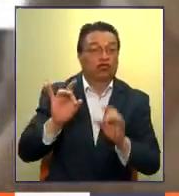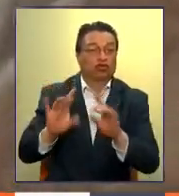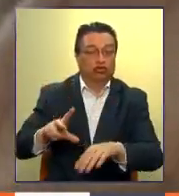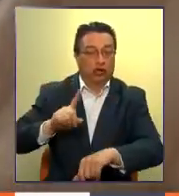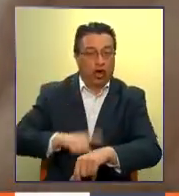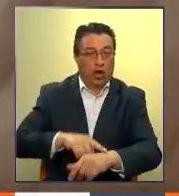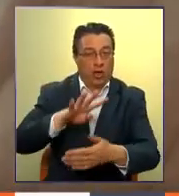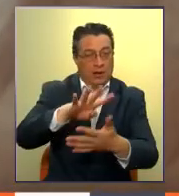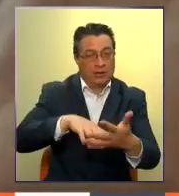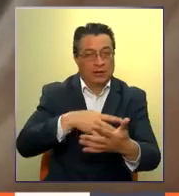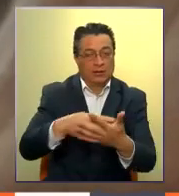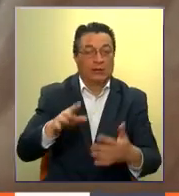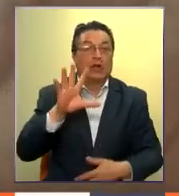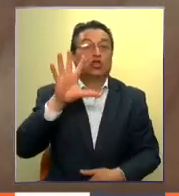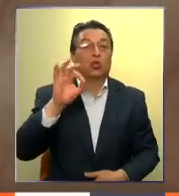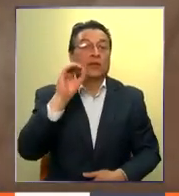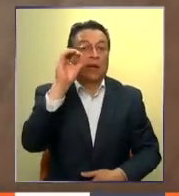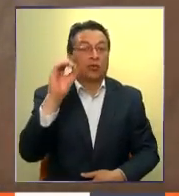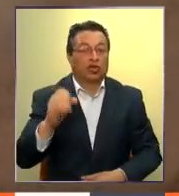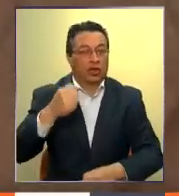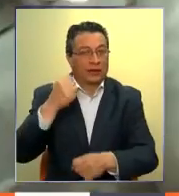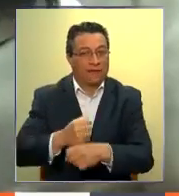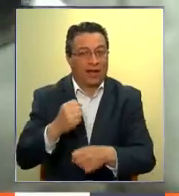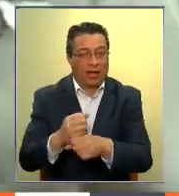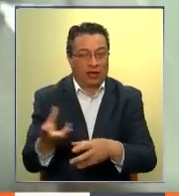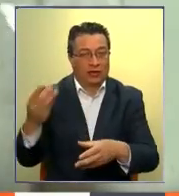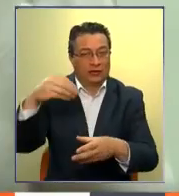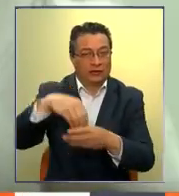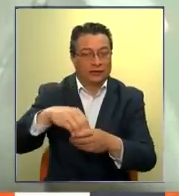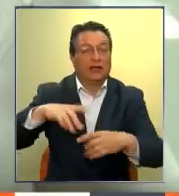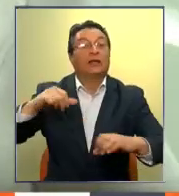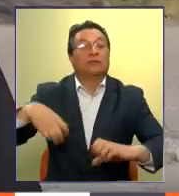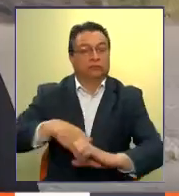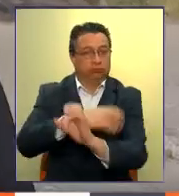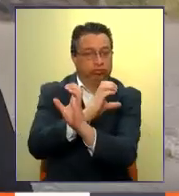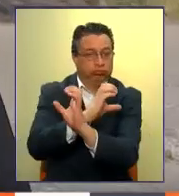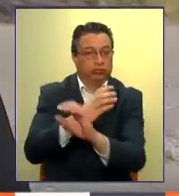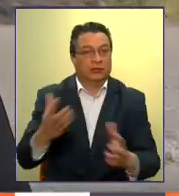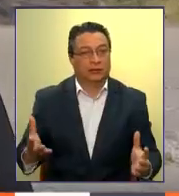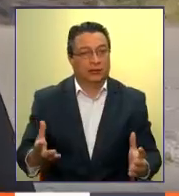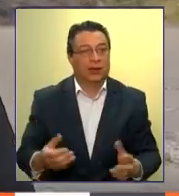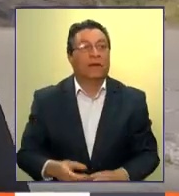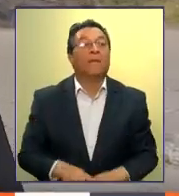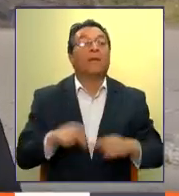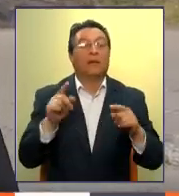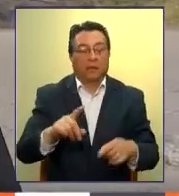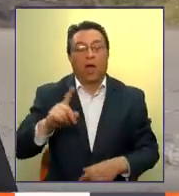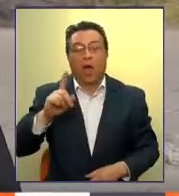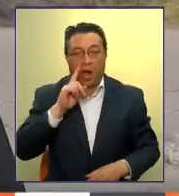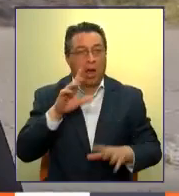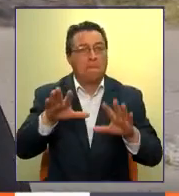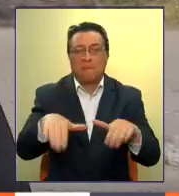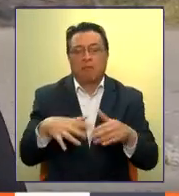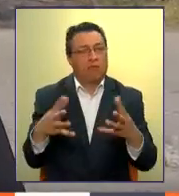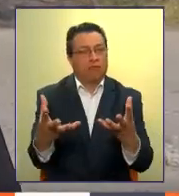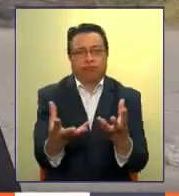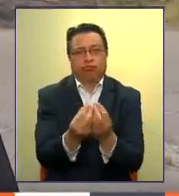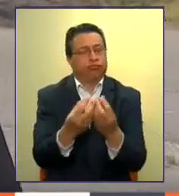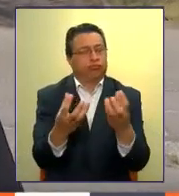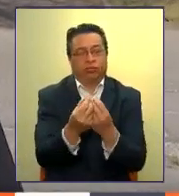pero con el 50% de sus trabajadores en modalidad de teletrabajo bueno yo creo que iba a haber la misma aglomeración de gente